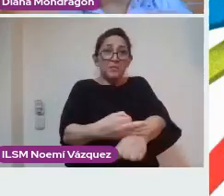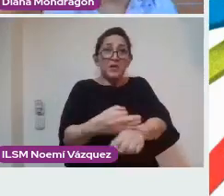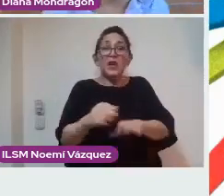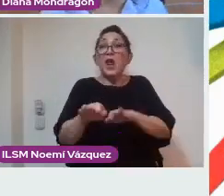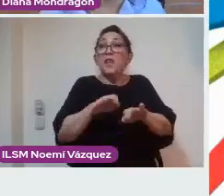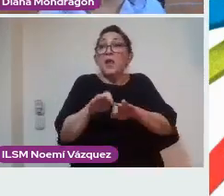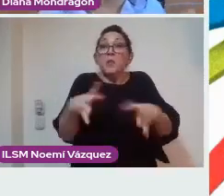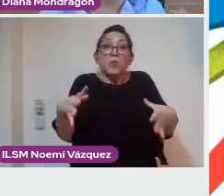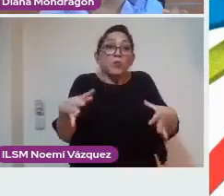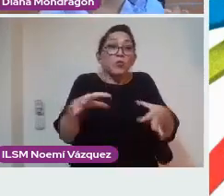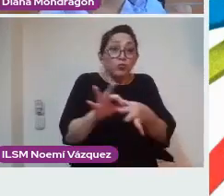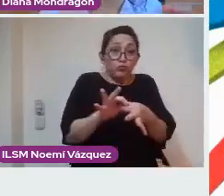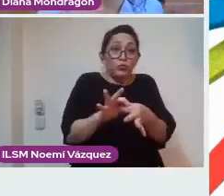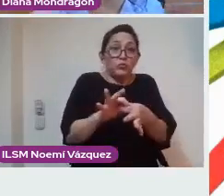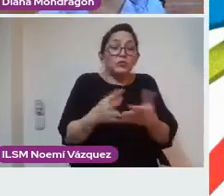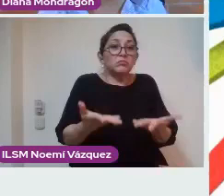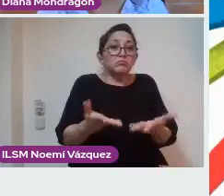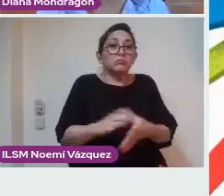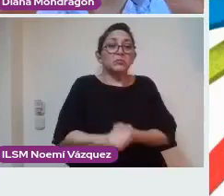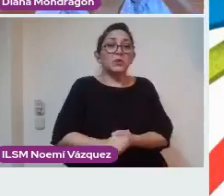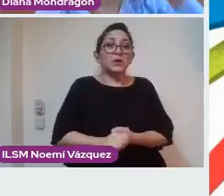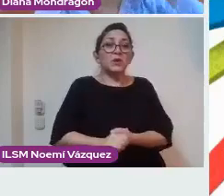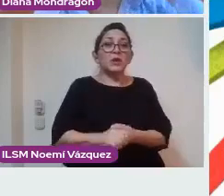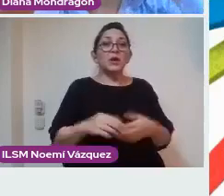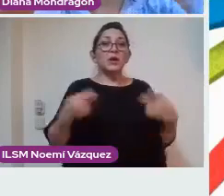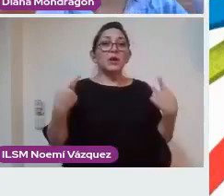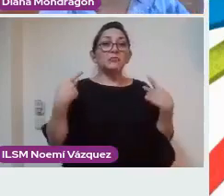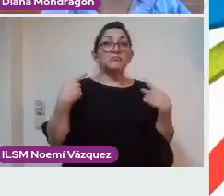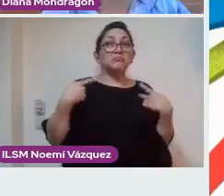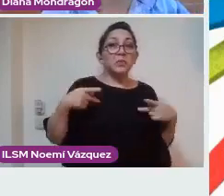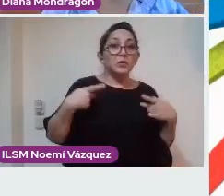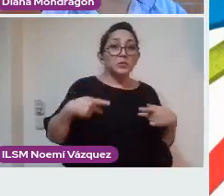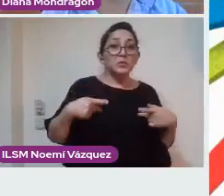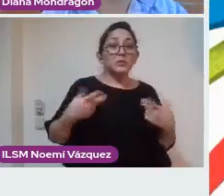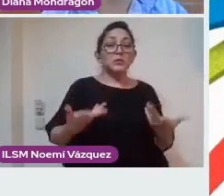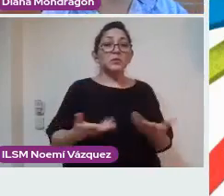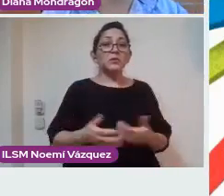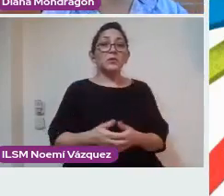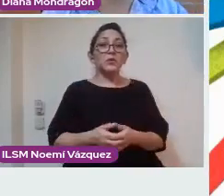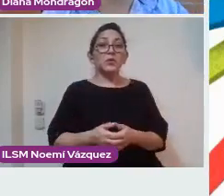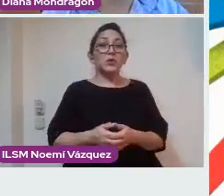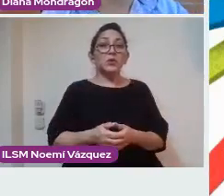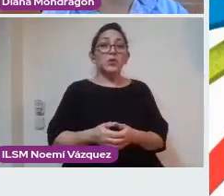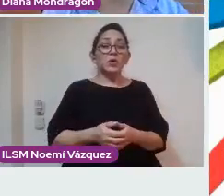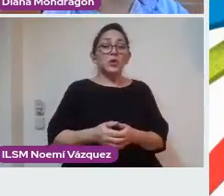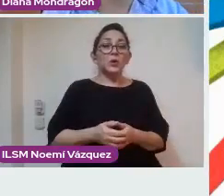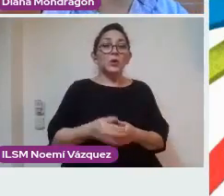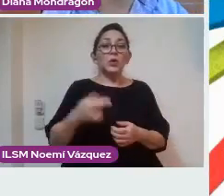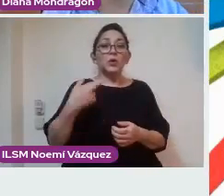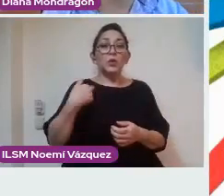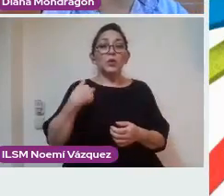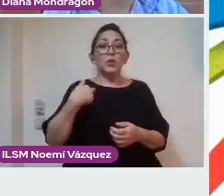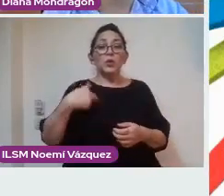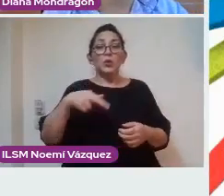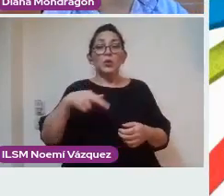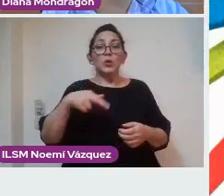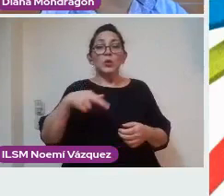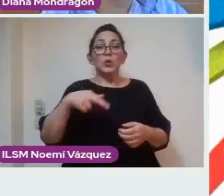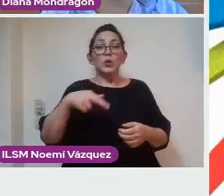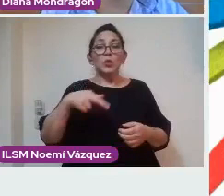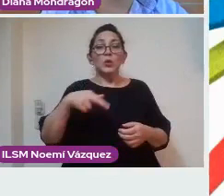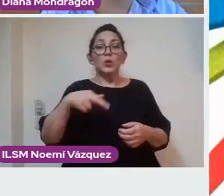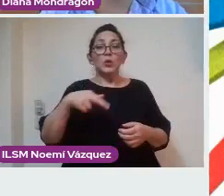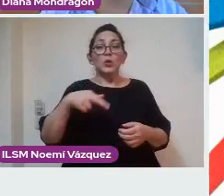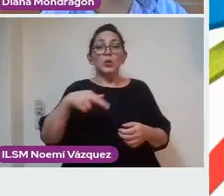Porque las personas nos conducimos y reaccionamos a través de